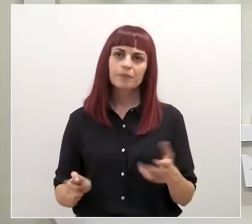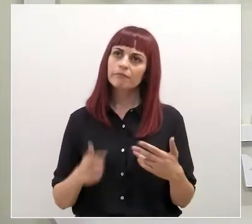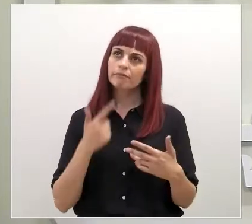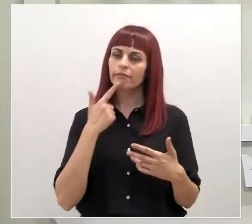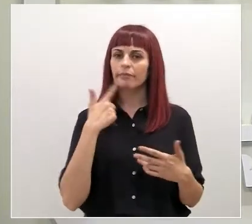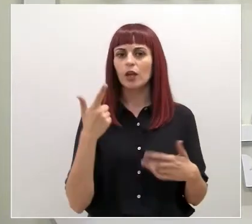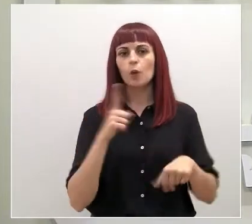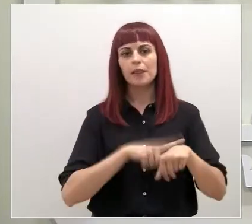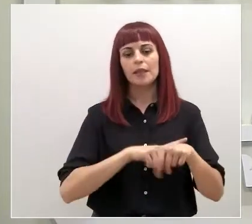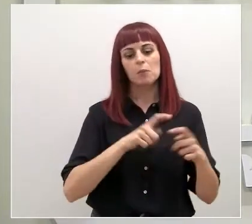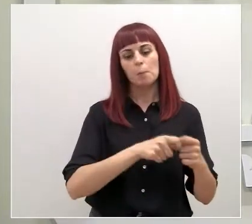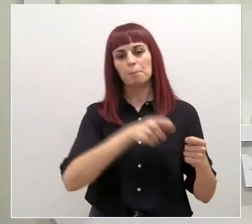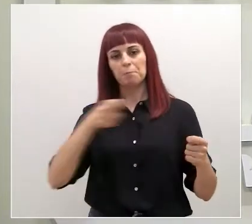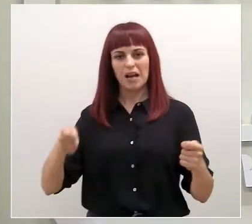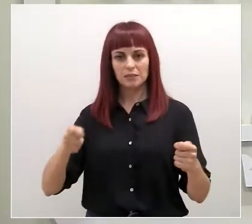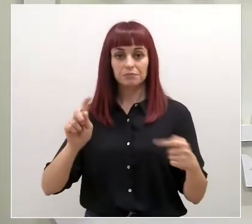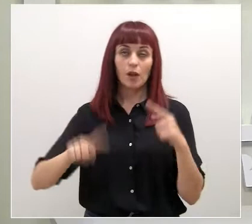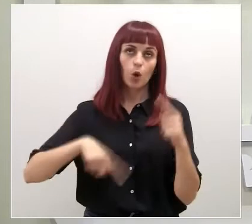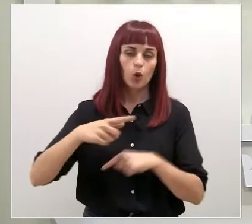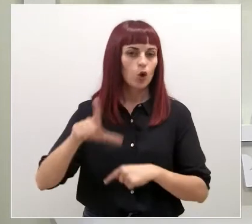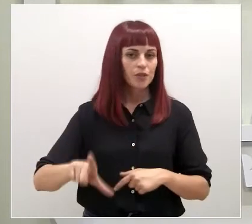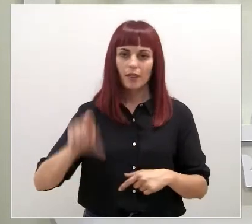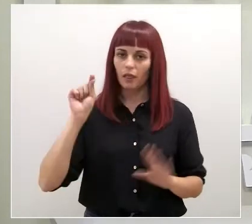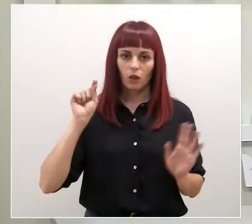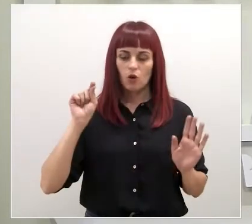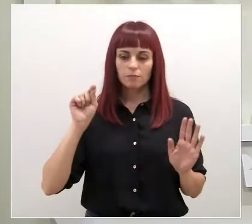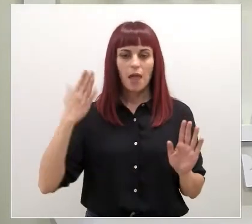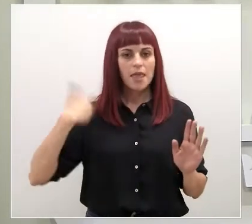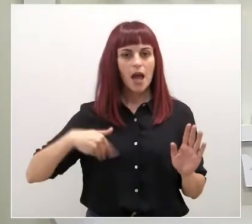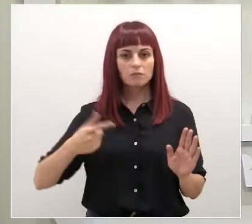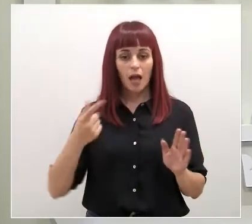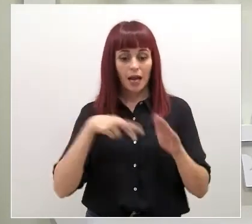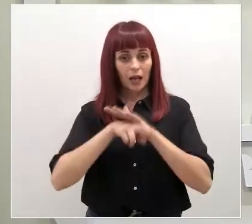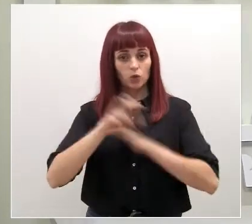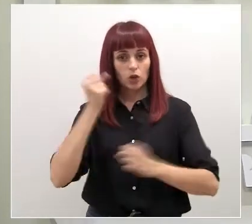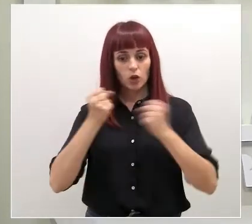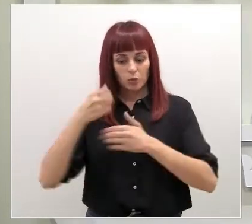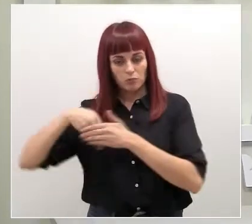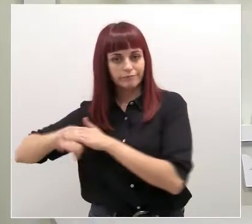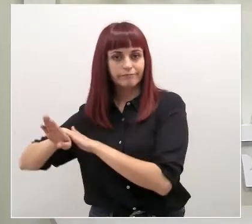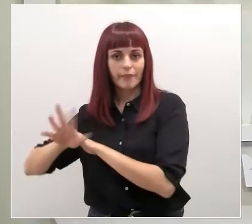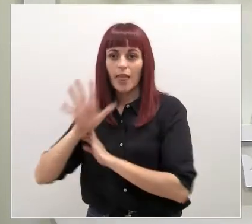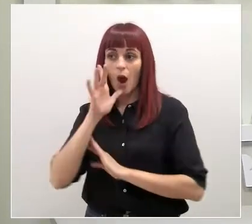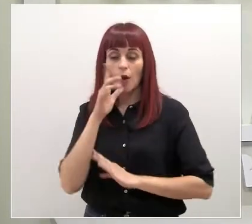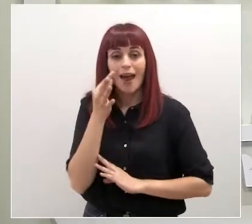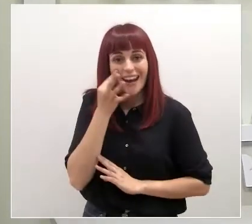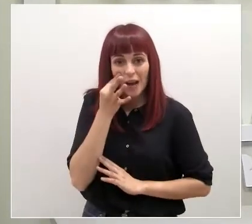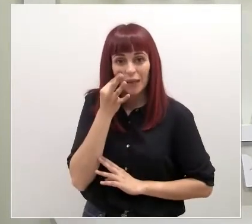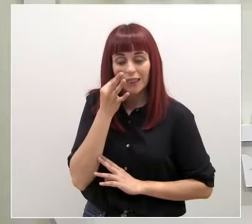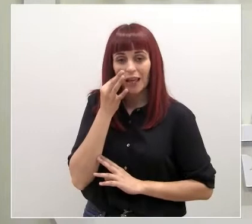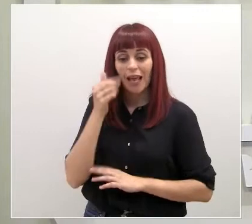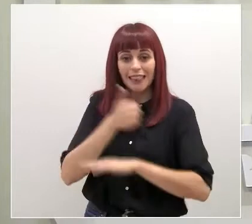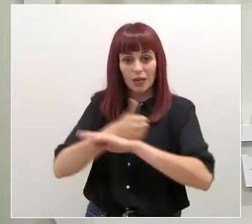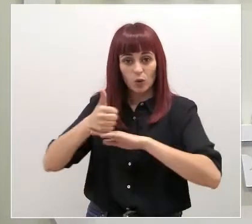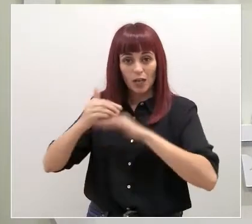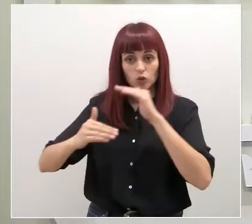el tiempo ese abono, luego decidió unilateralmente quedarse con esos recursos económicos y ahora realmente es el Tribunal Supremo,